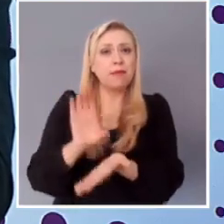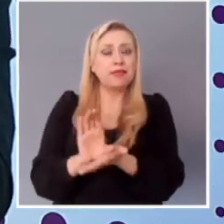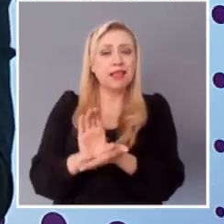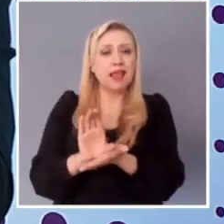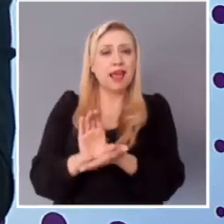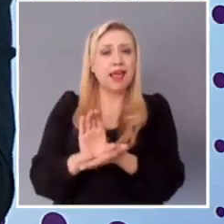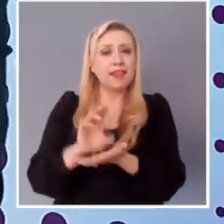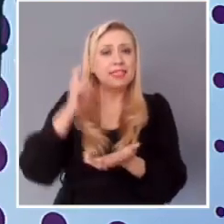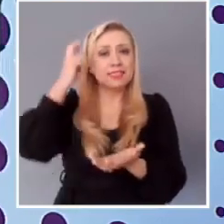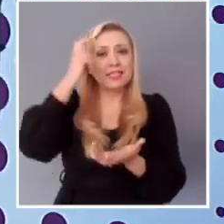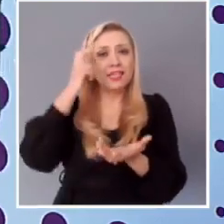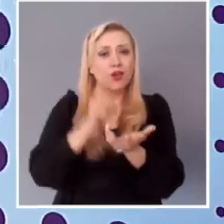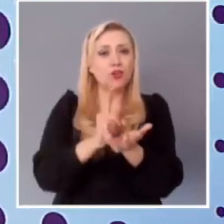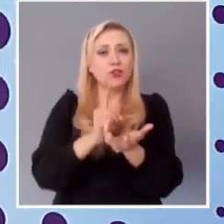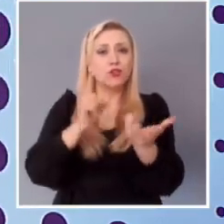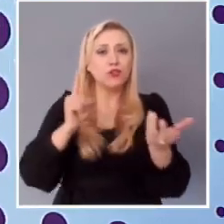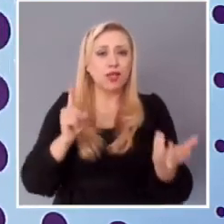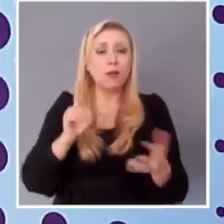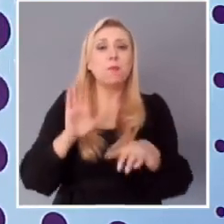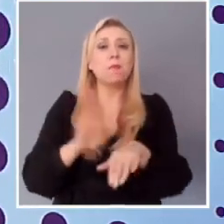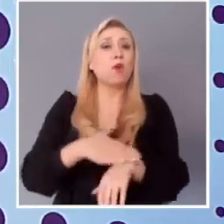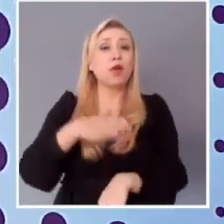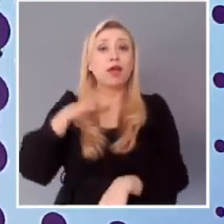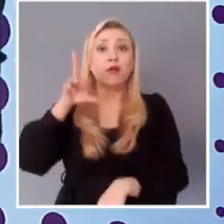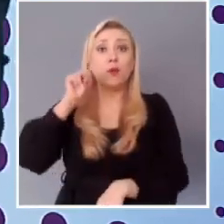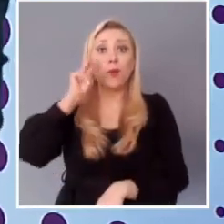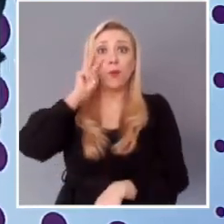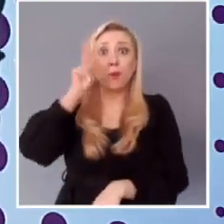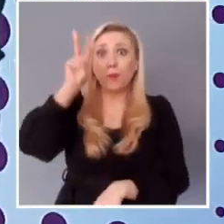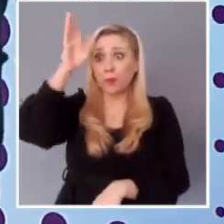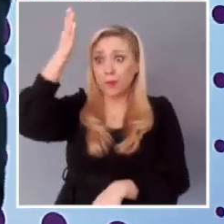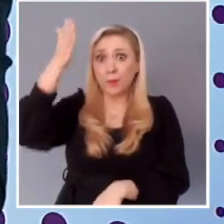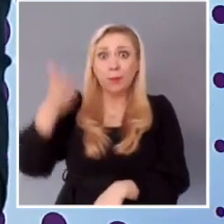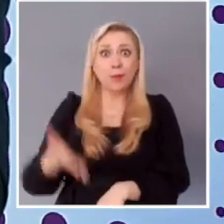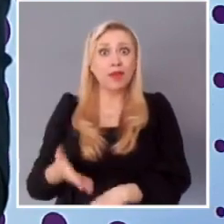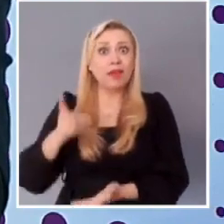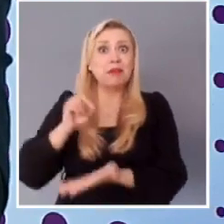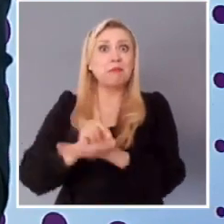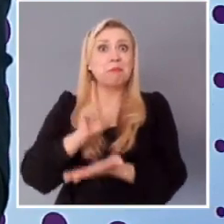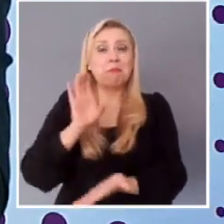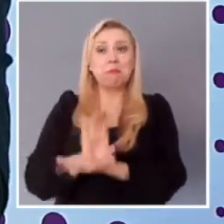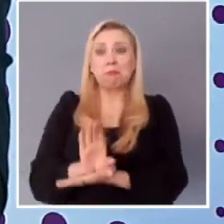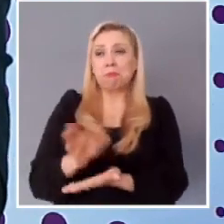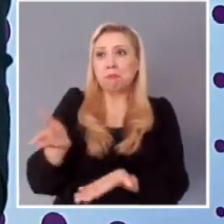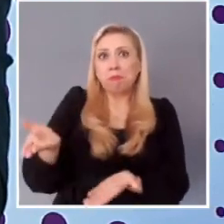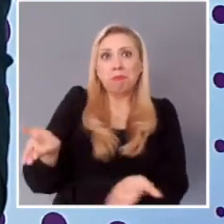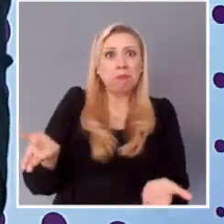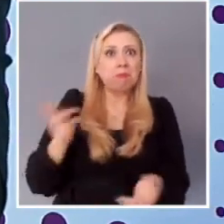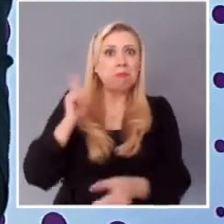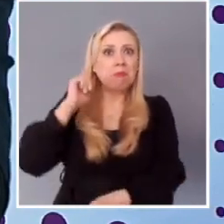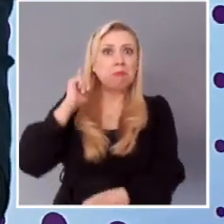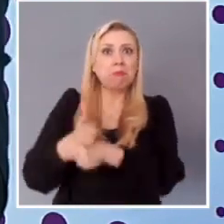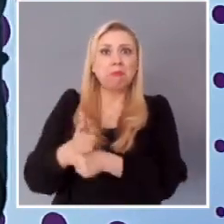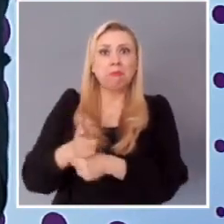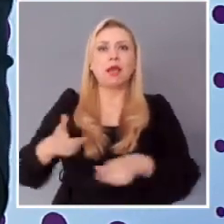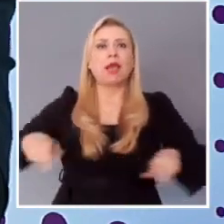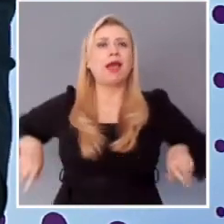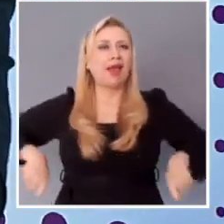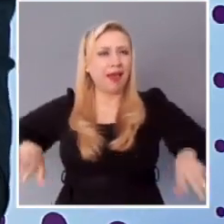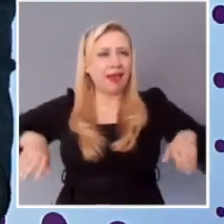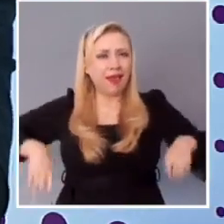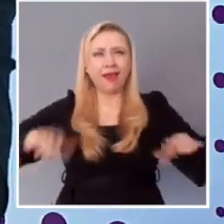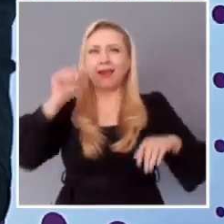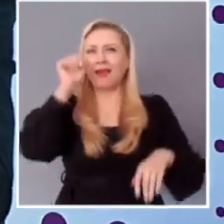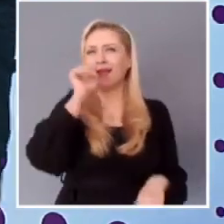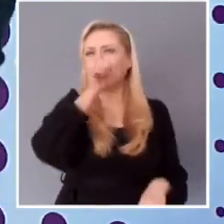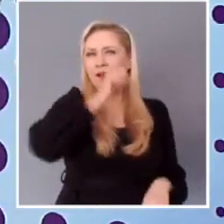una población invisibilizada en las políticas públicas. Es muy difícil para una persona con discapacidad psicosocial acceder, por